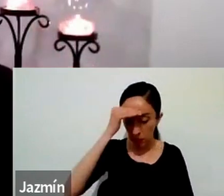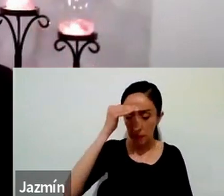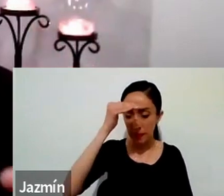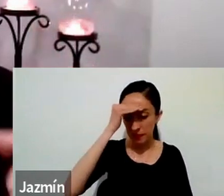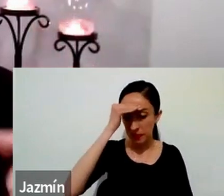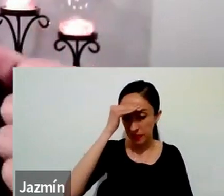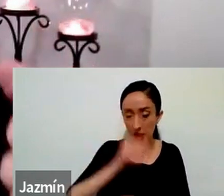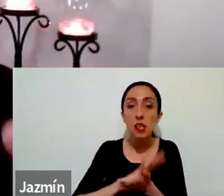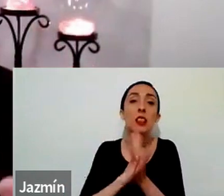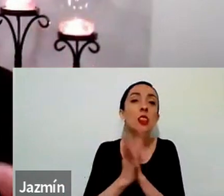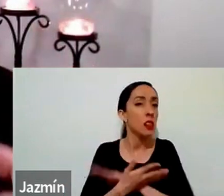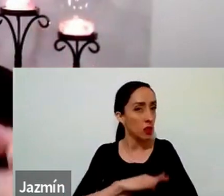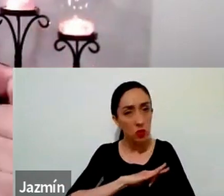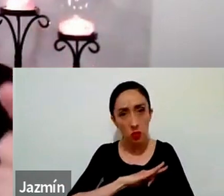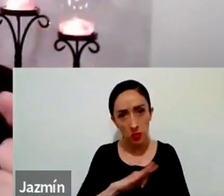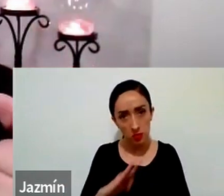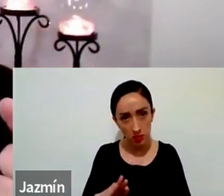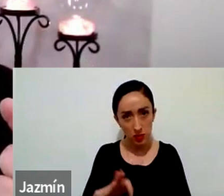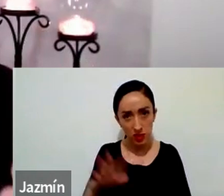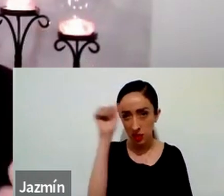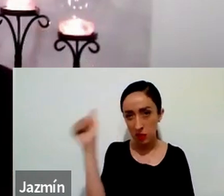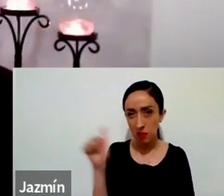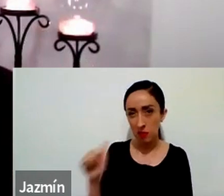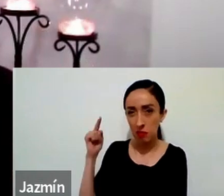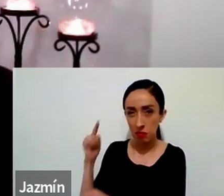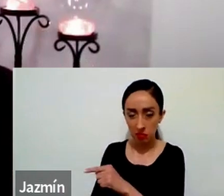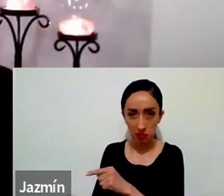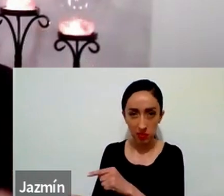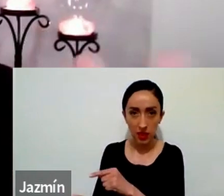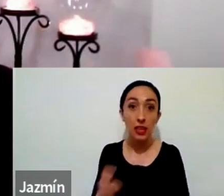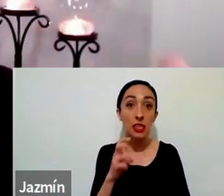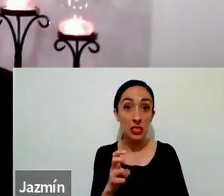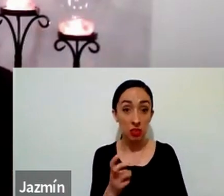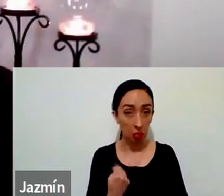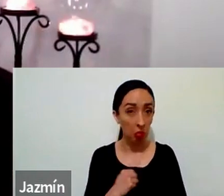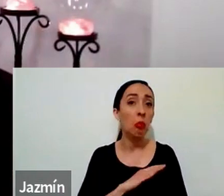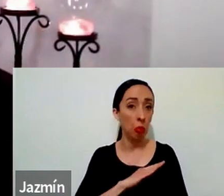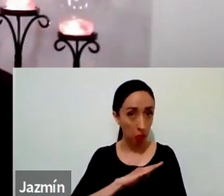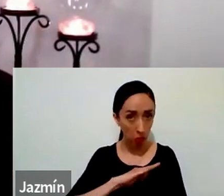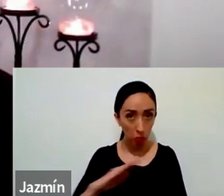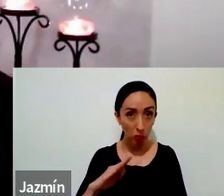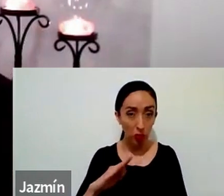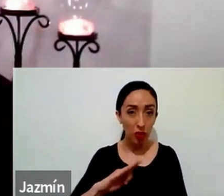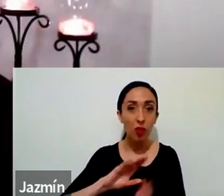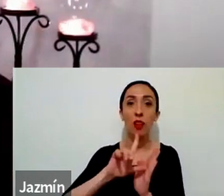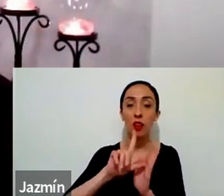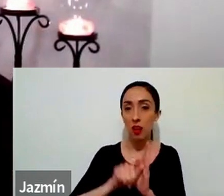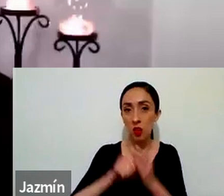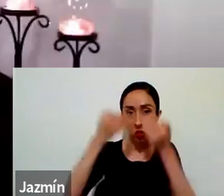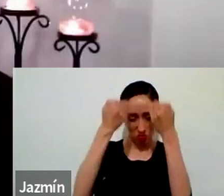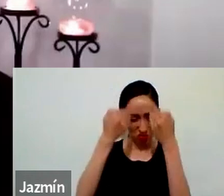si la activamos y la trabajamos como ese músculo pues igual se mueve en las demás áreas de nuestra vida